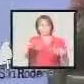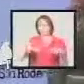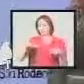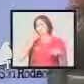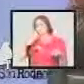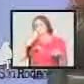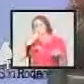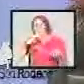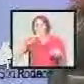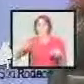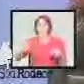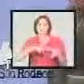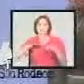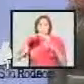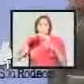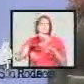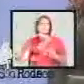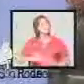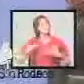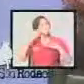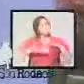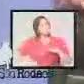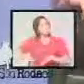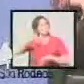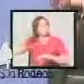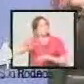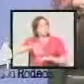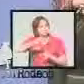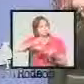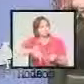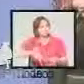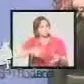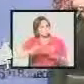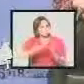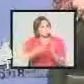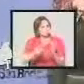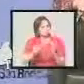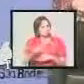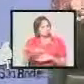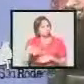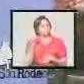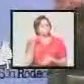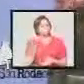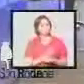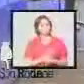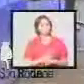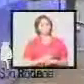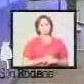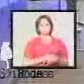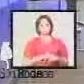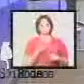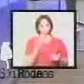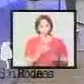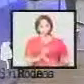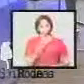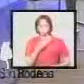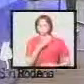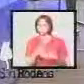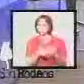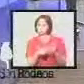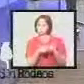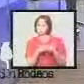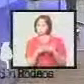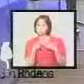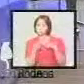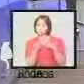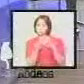Entonces, ¿cómo, existe alguna opción para esta gente de clase media? Claro que sí. Nosotros, dentro de todos los créditos otorgados